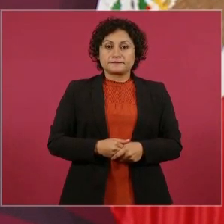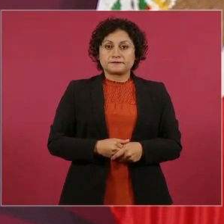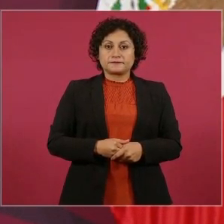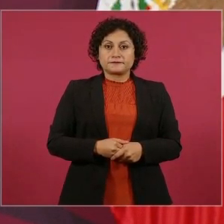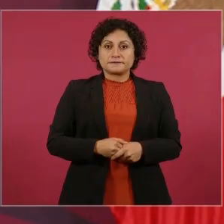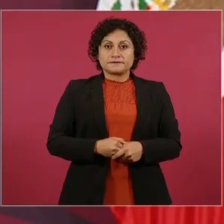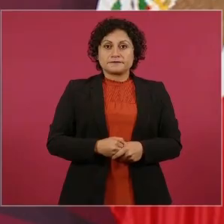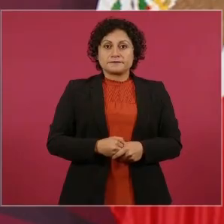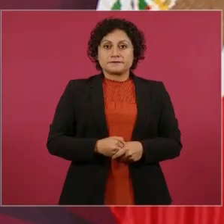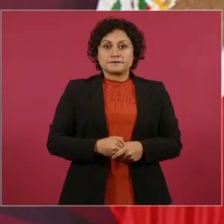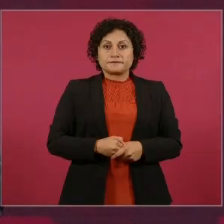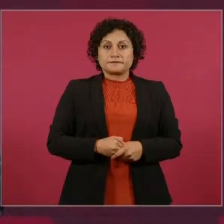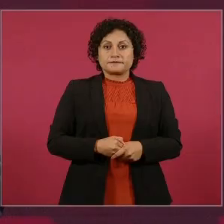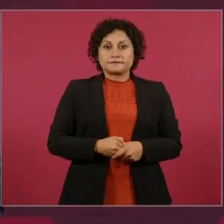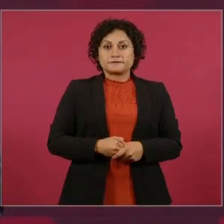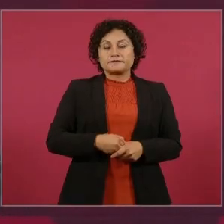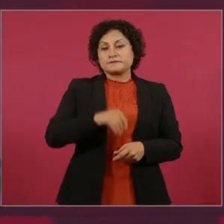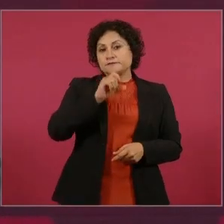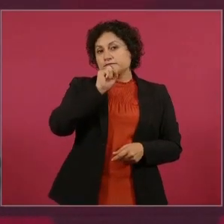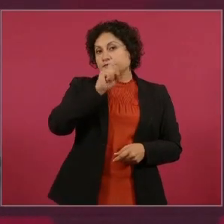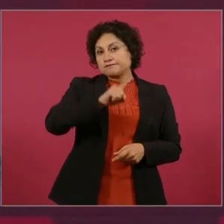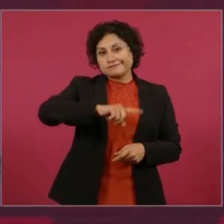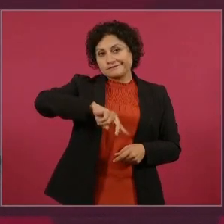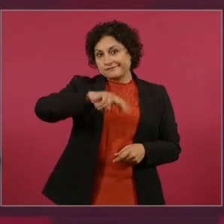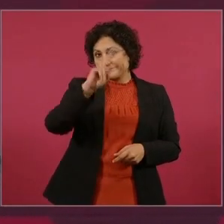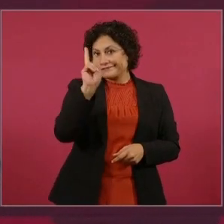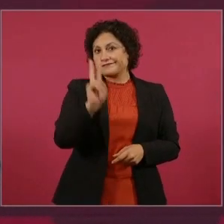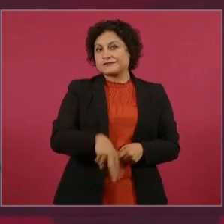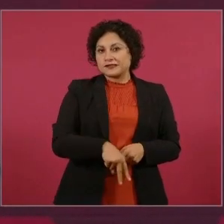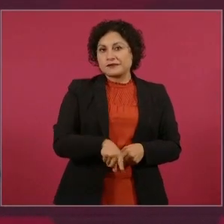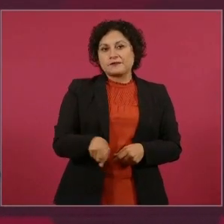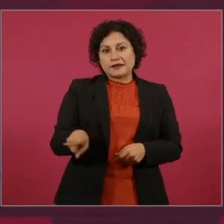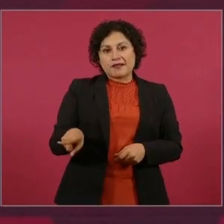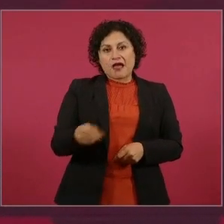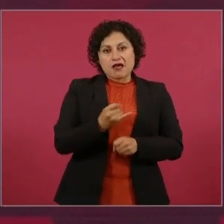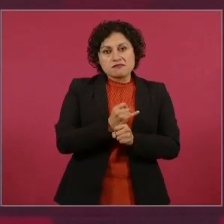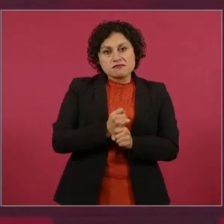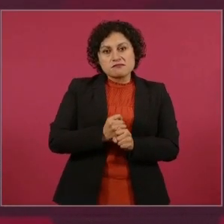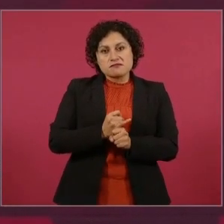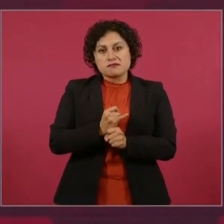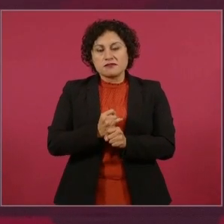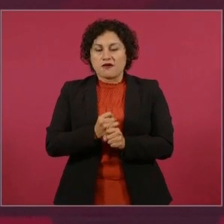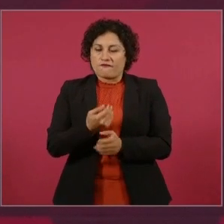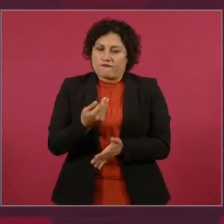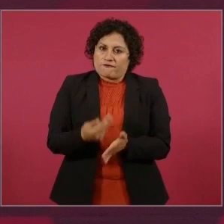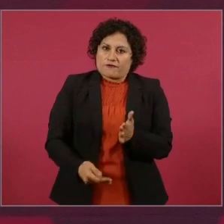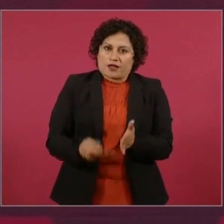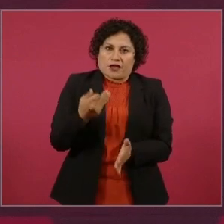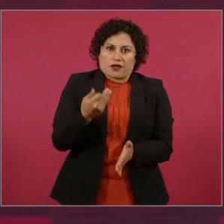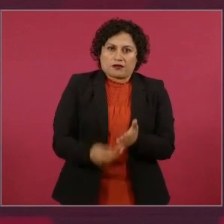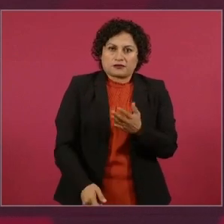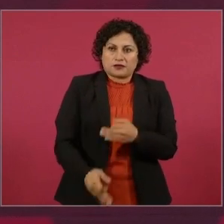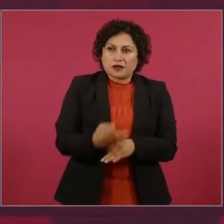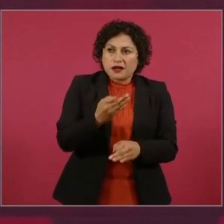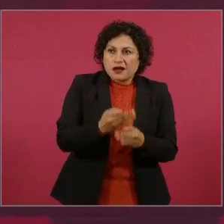con mucho trabajo de investigación es que ya no hay